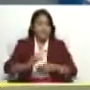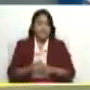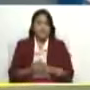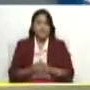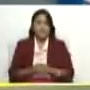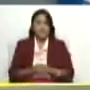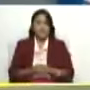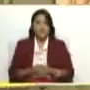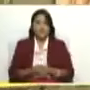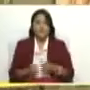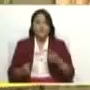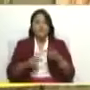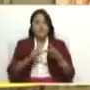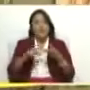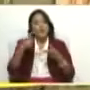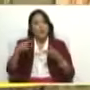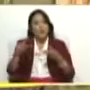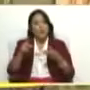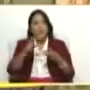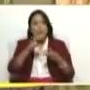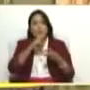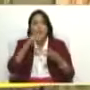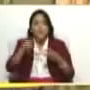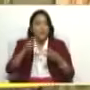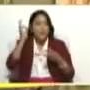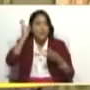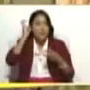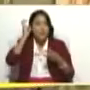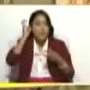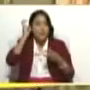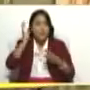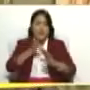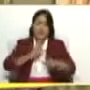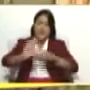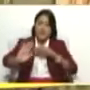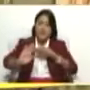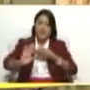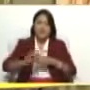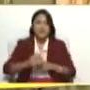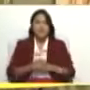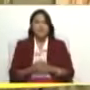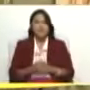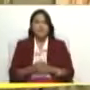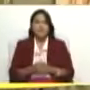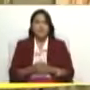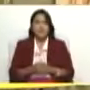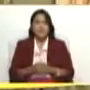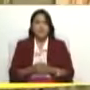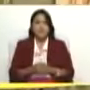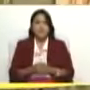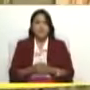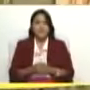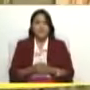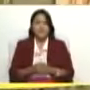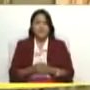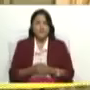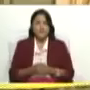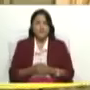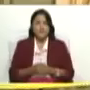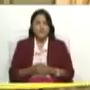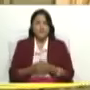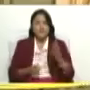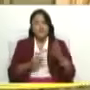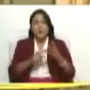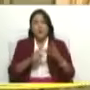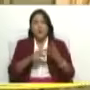Kate medalla de oro georgel Salazar karate Ah tremenda karateca